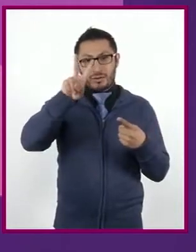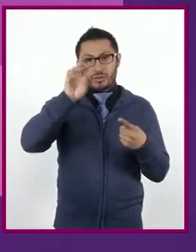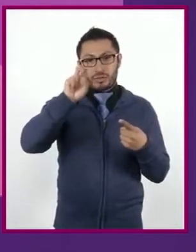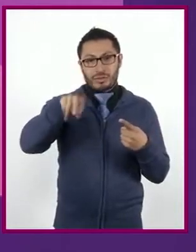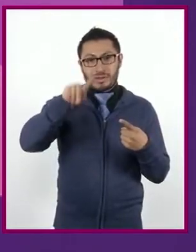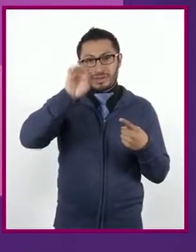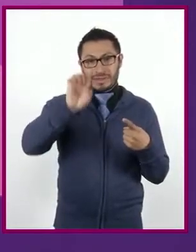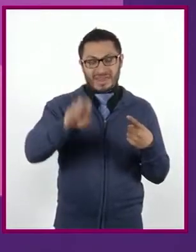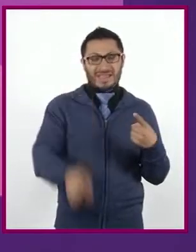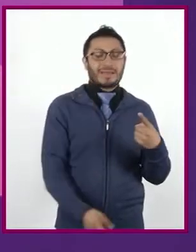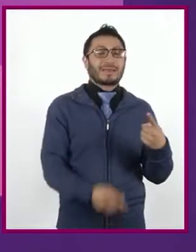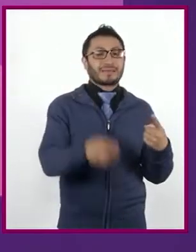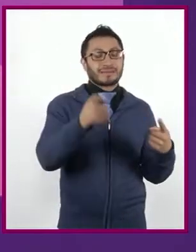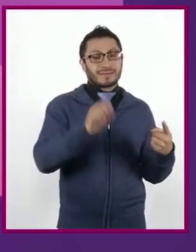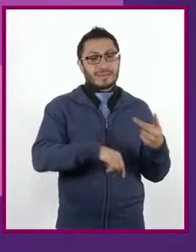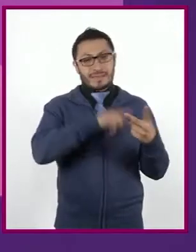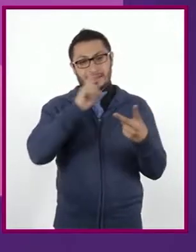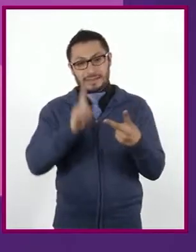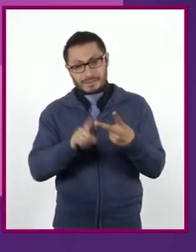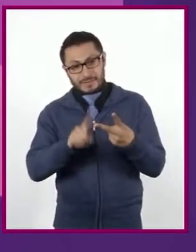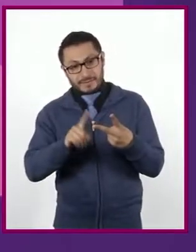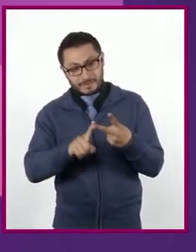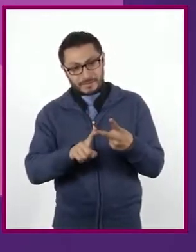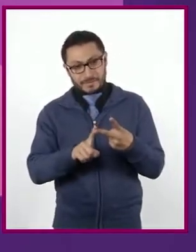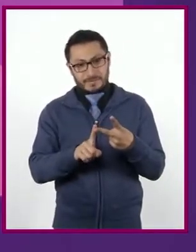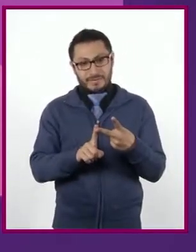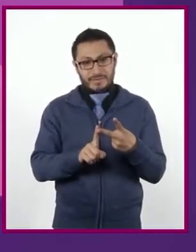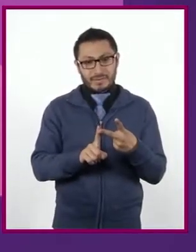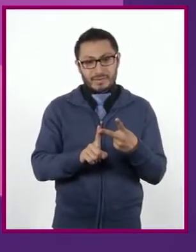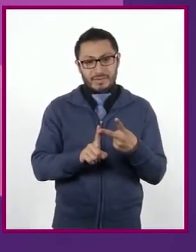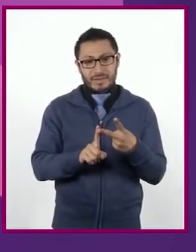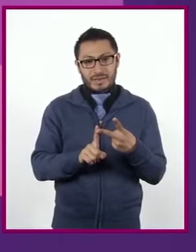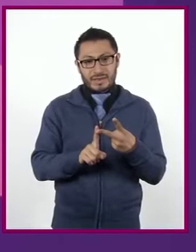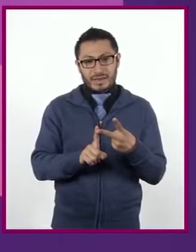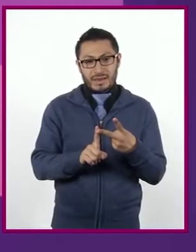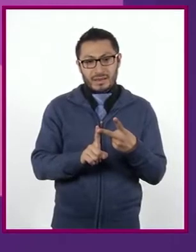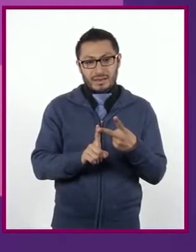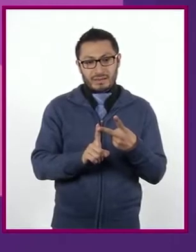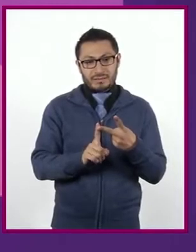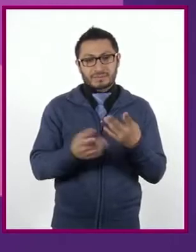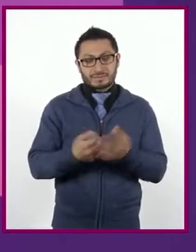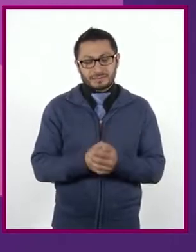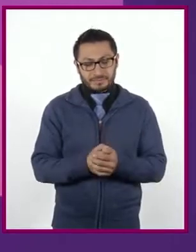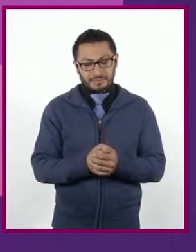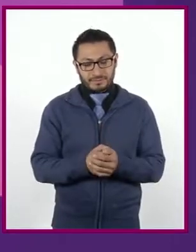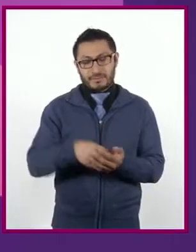es la sustancia que se va a disolver. En el caso de la preparación